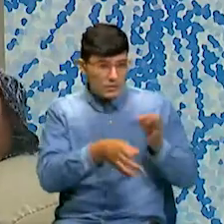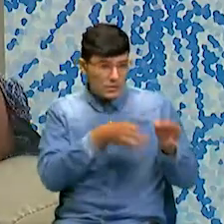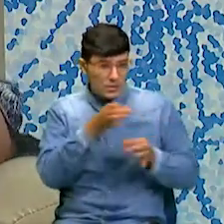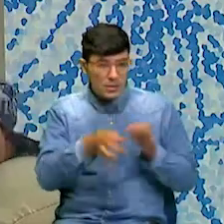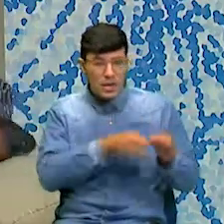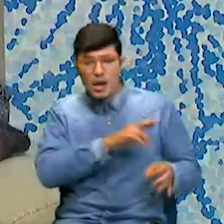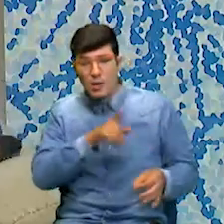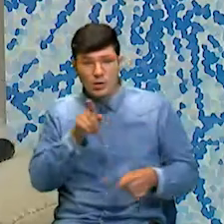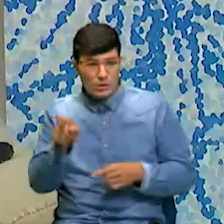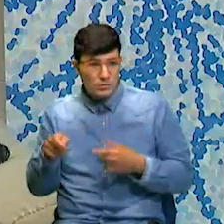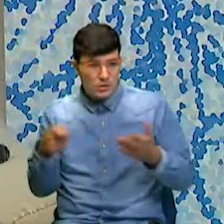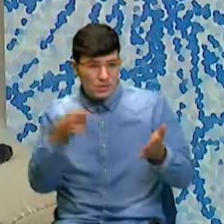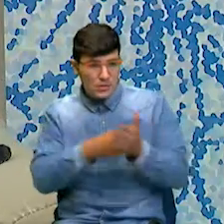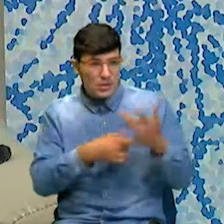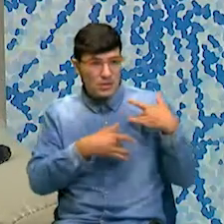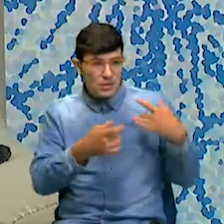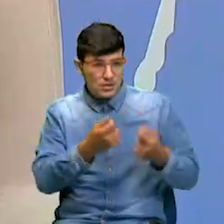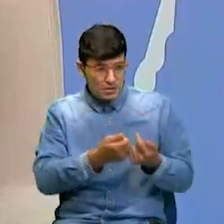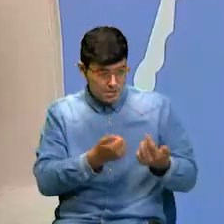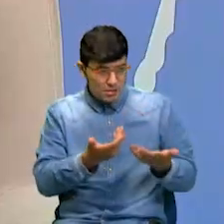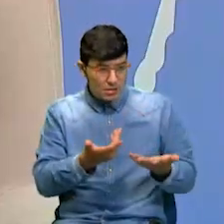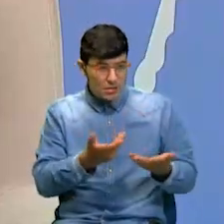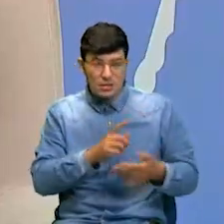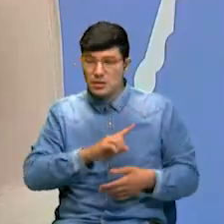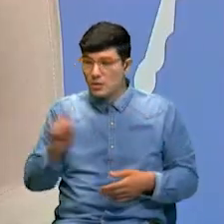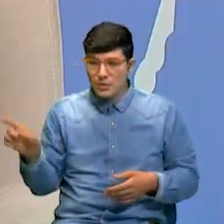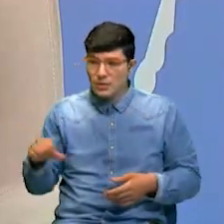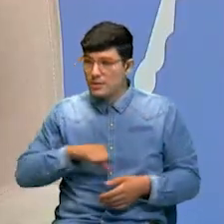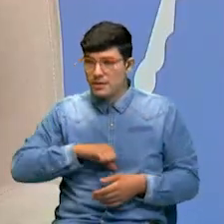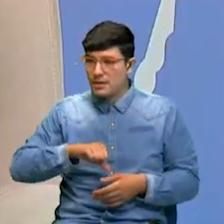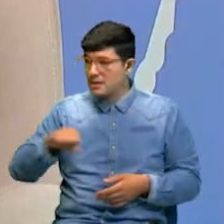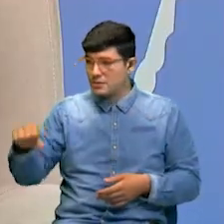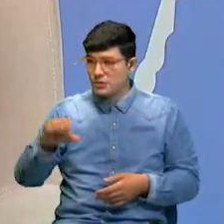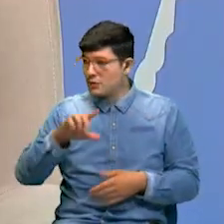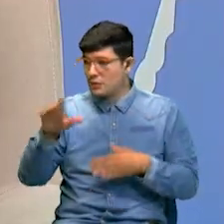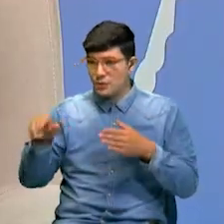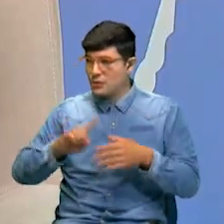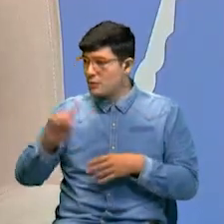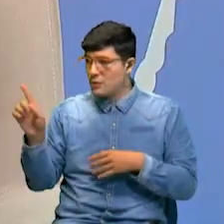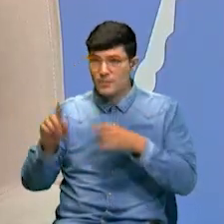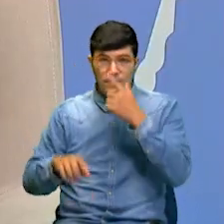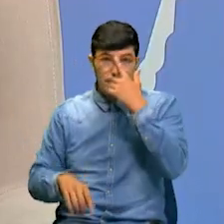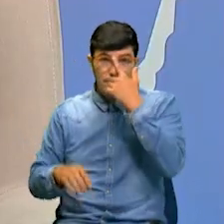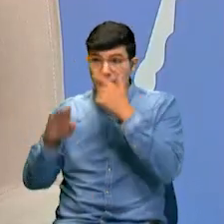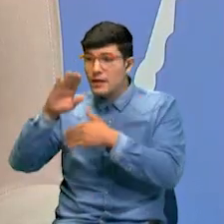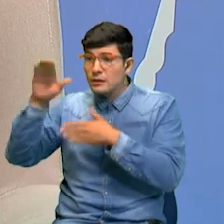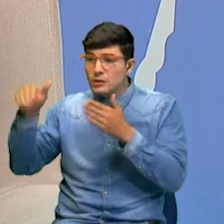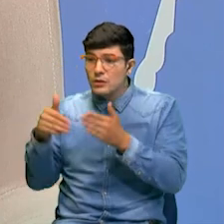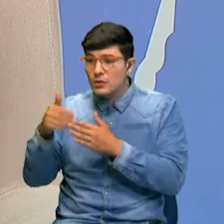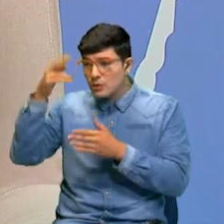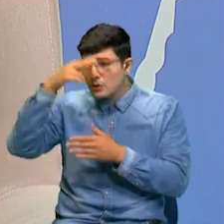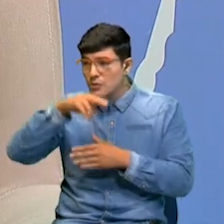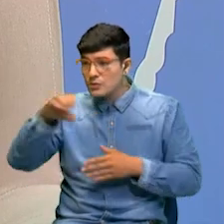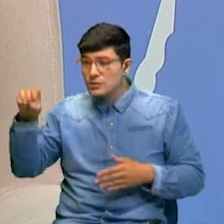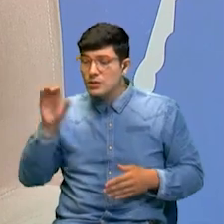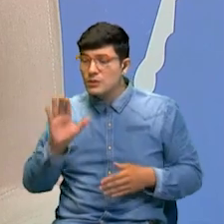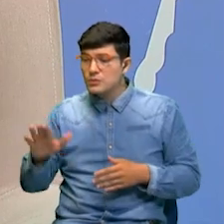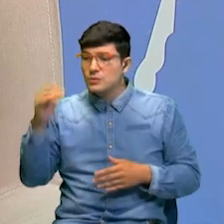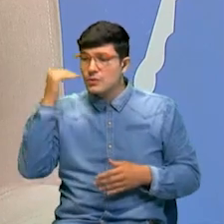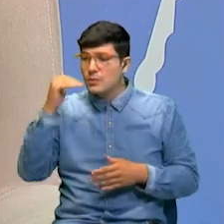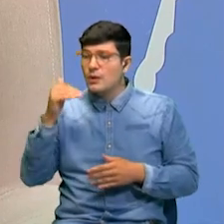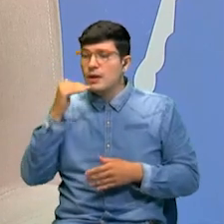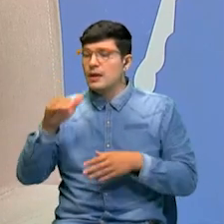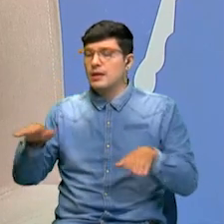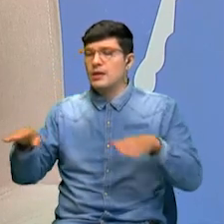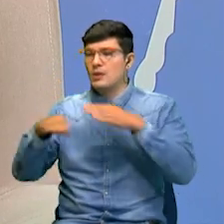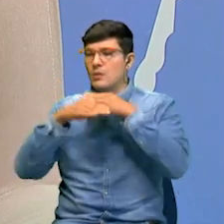¿Así las otras aporten económicamente? No. Todos los hijos de la señora están en igual de condiciones de